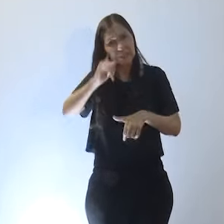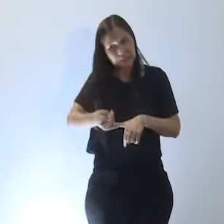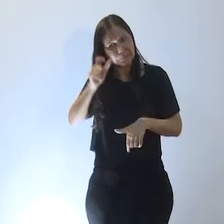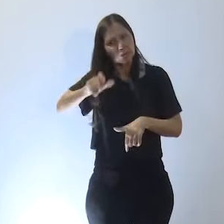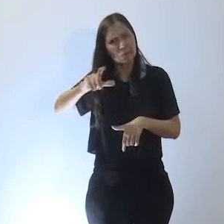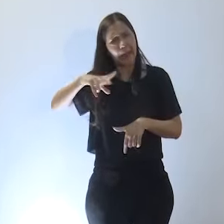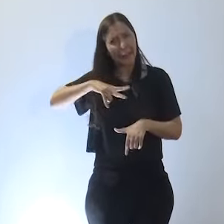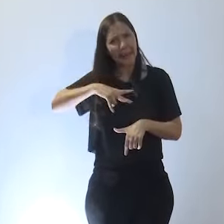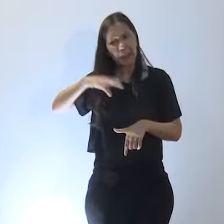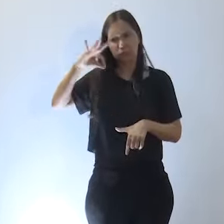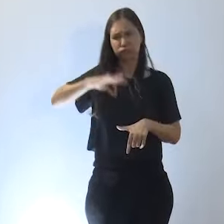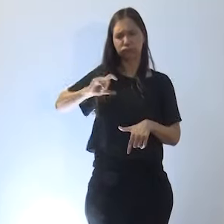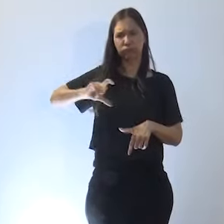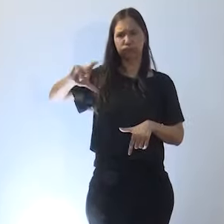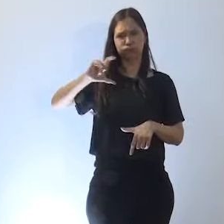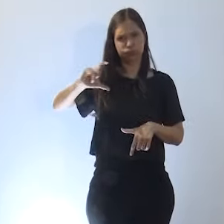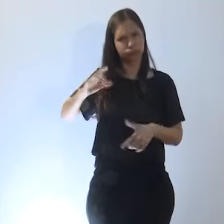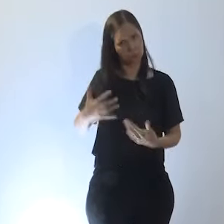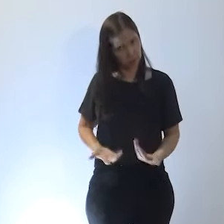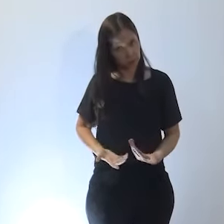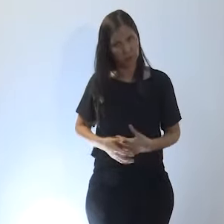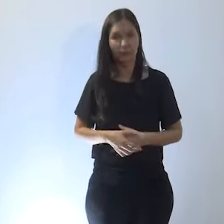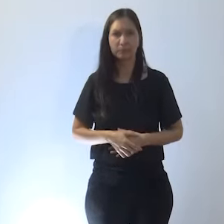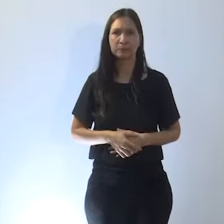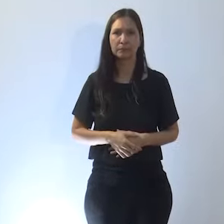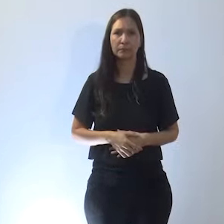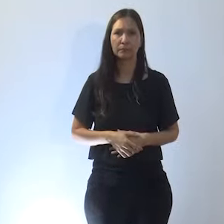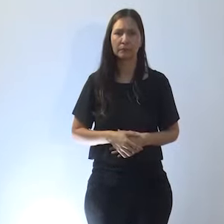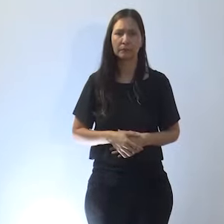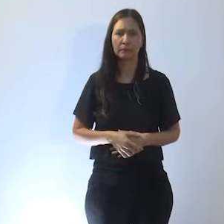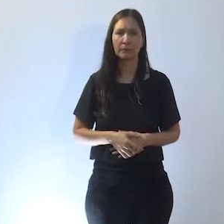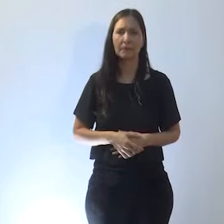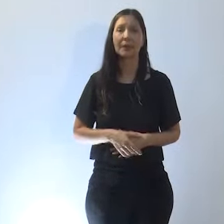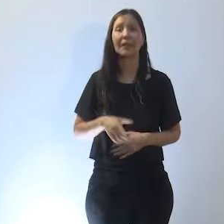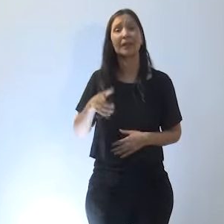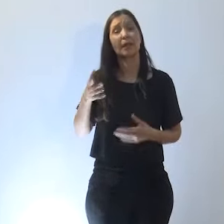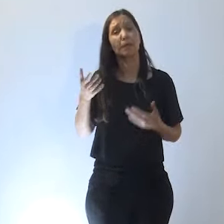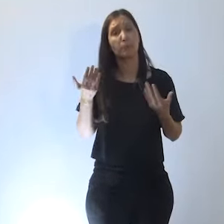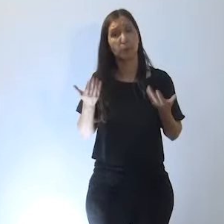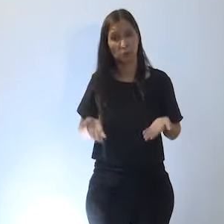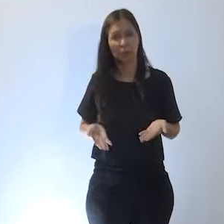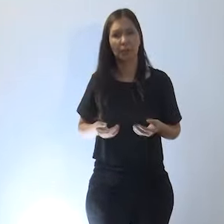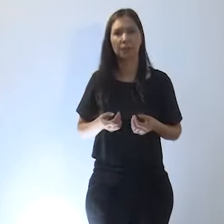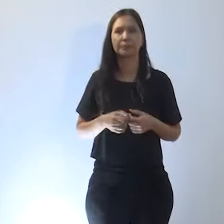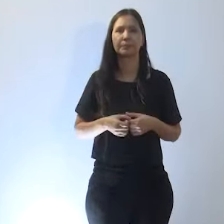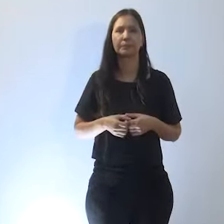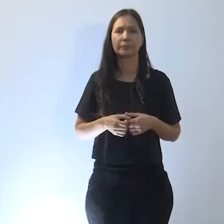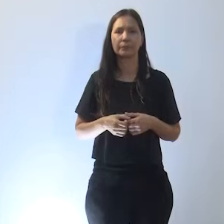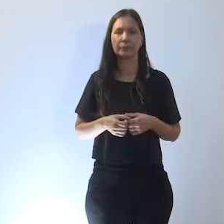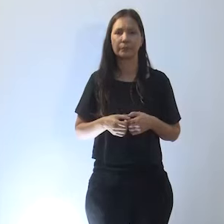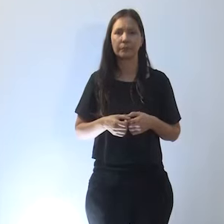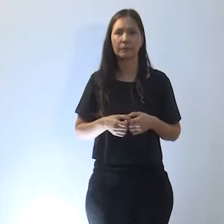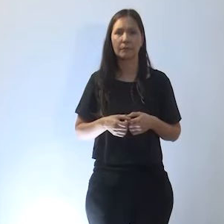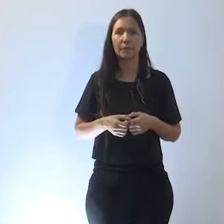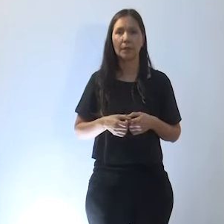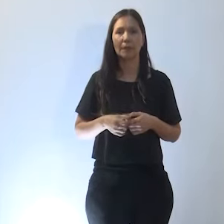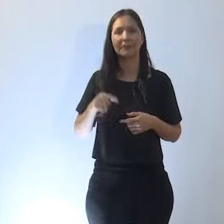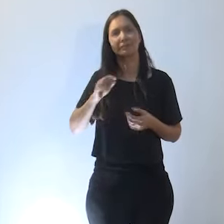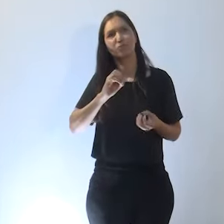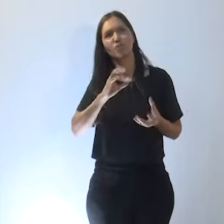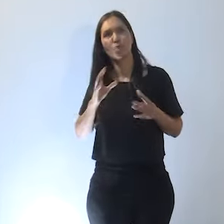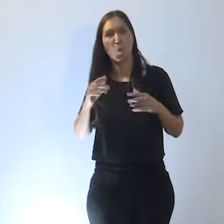hace digamos Cuánto es decir de alguna manera de alguna manera nosotros vamos a